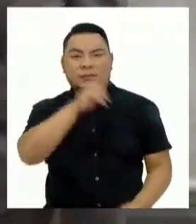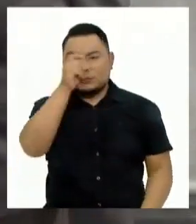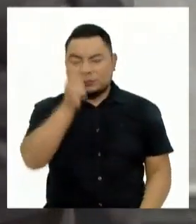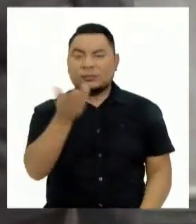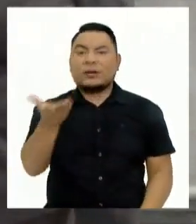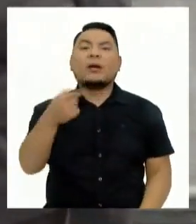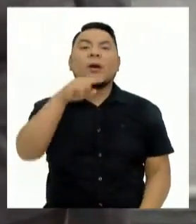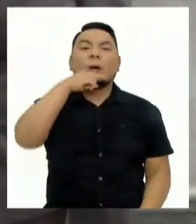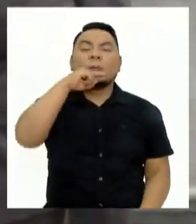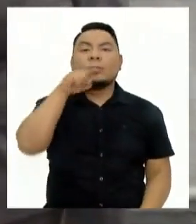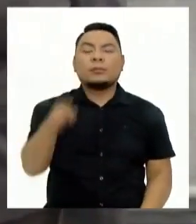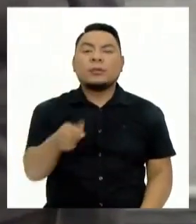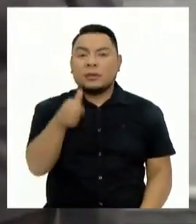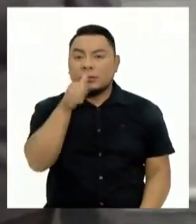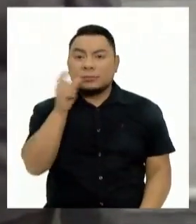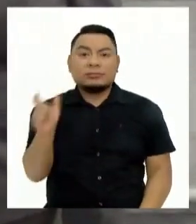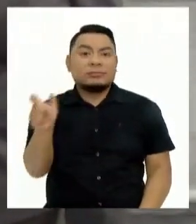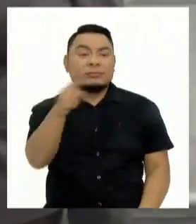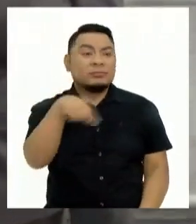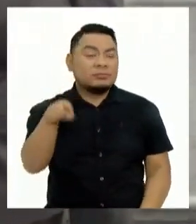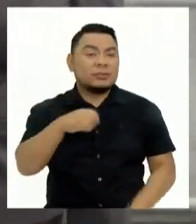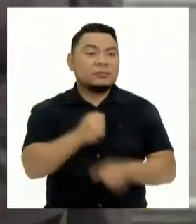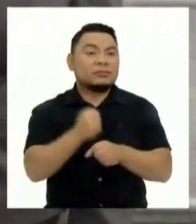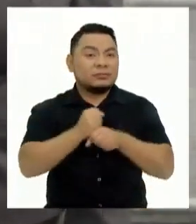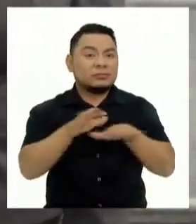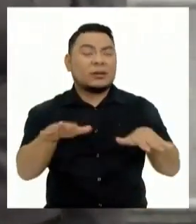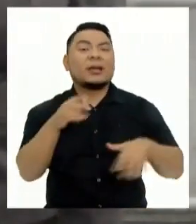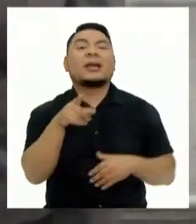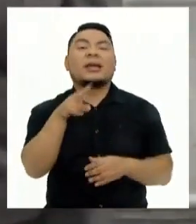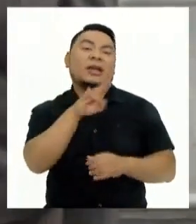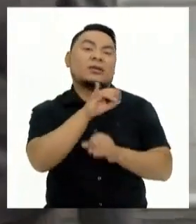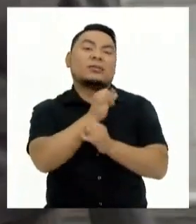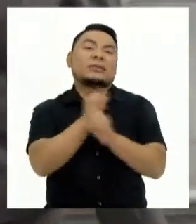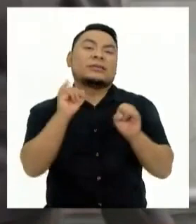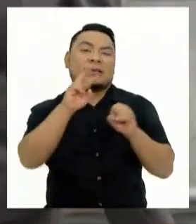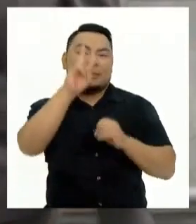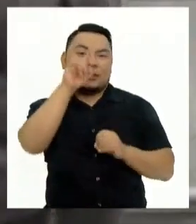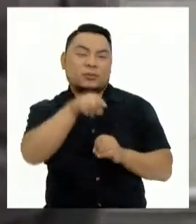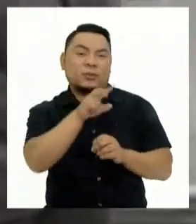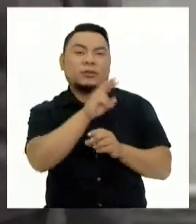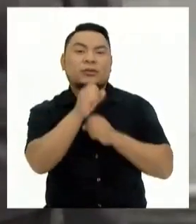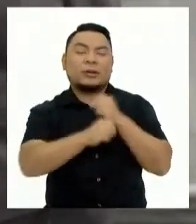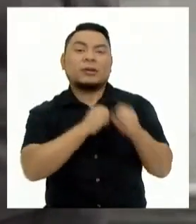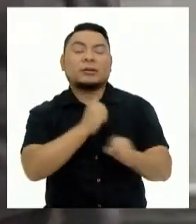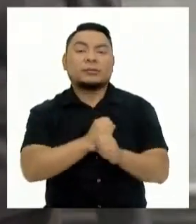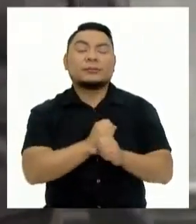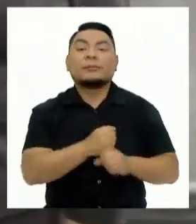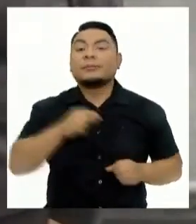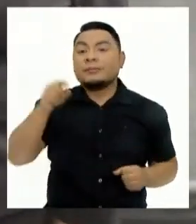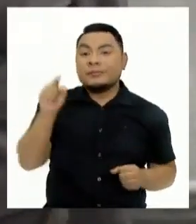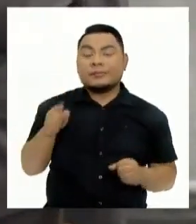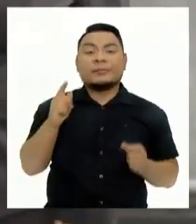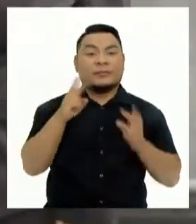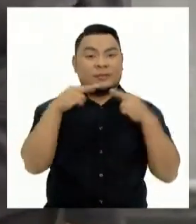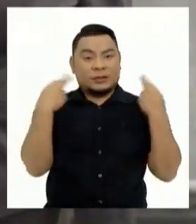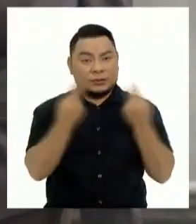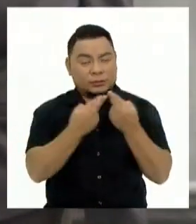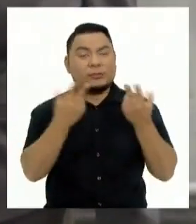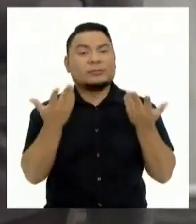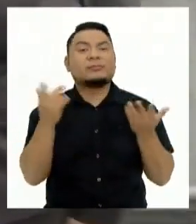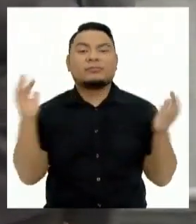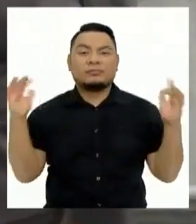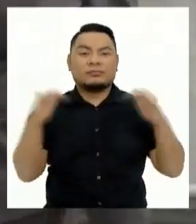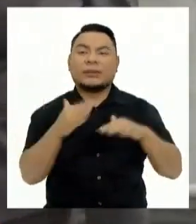a las Mujeres Anónimas del Bicentenario, que contribuyeron a la gesta emancipadora del Perú. A esta ceremonia